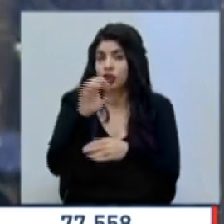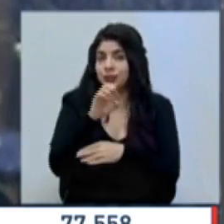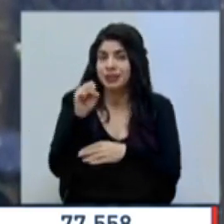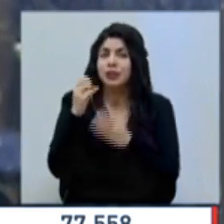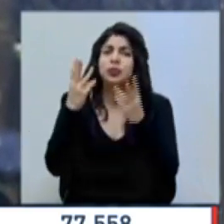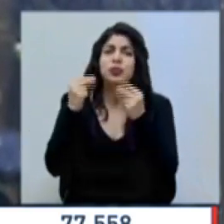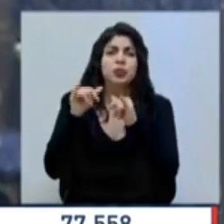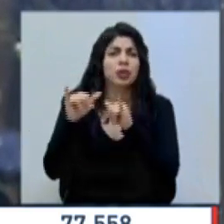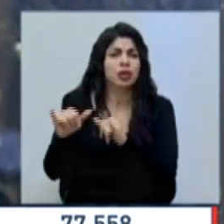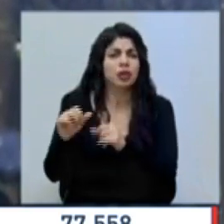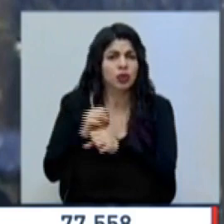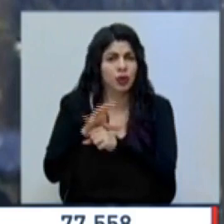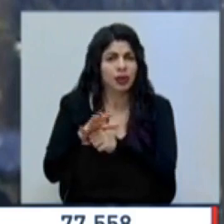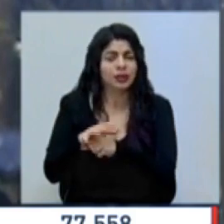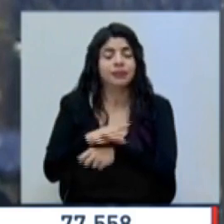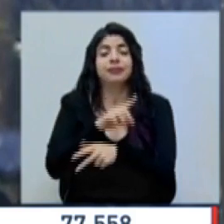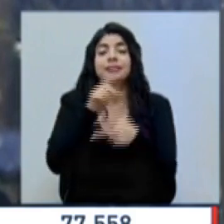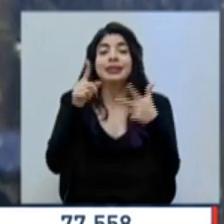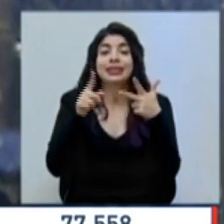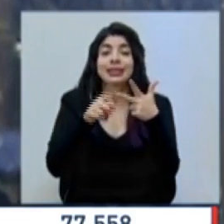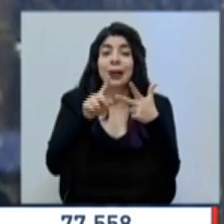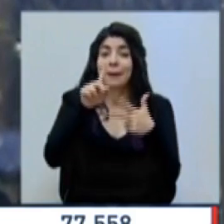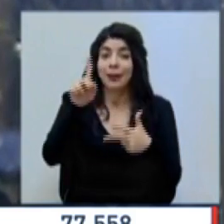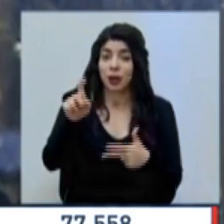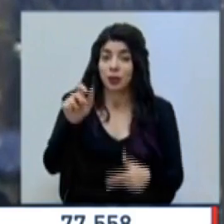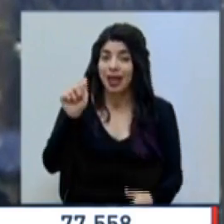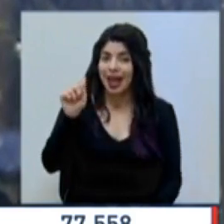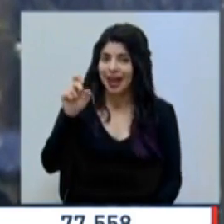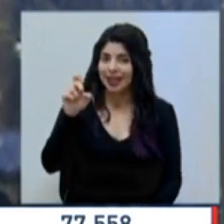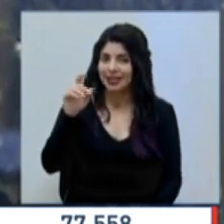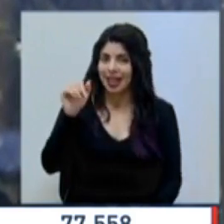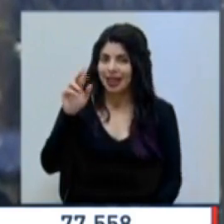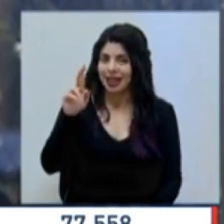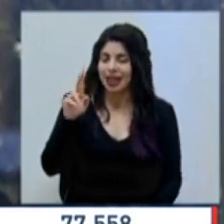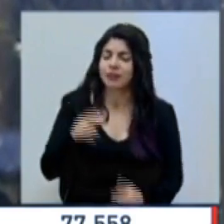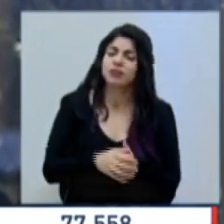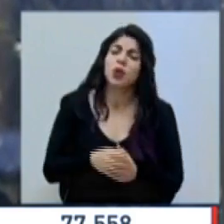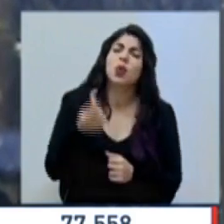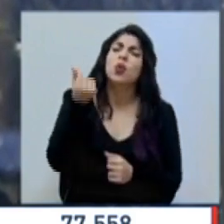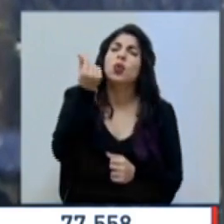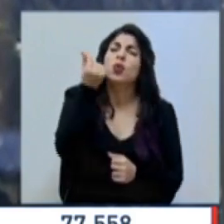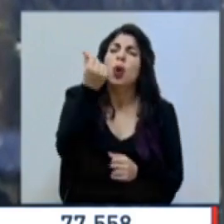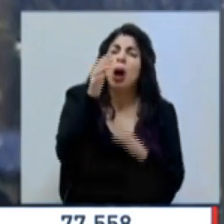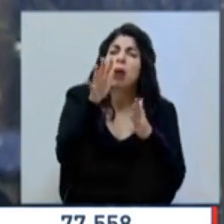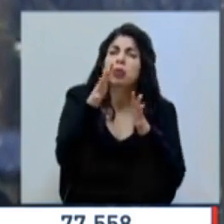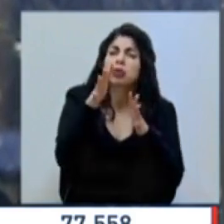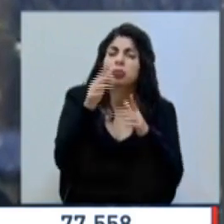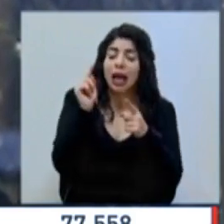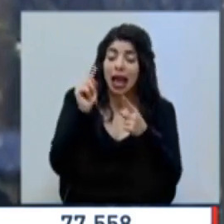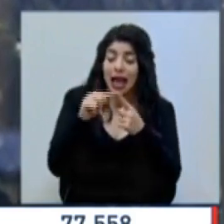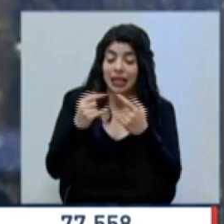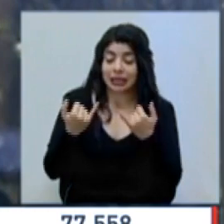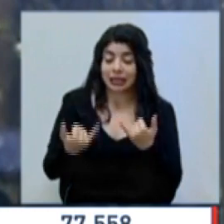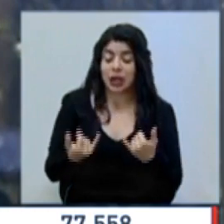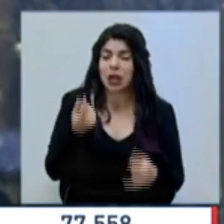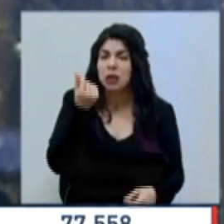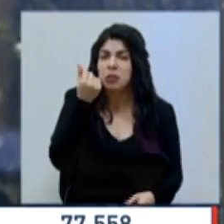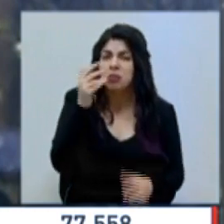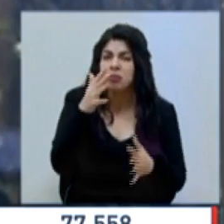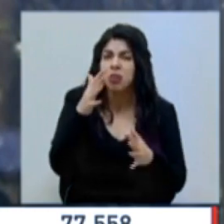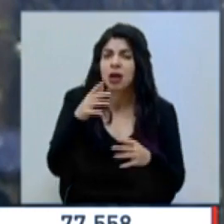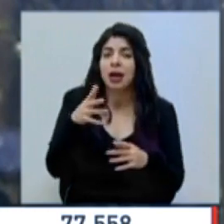meses? Y tercera consulta, don Alexander, ¿cuál es el costo estimado hasta ahora del